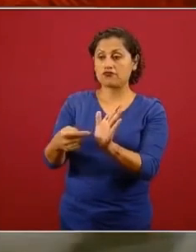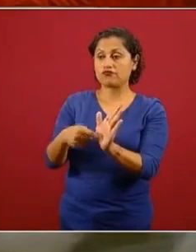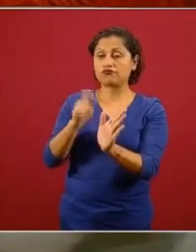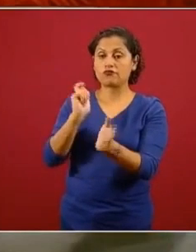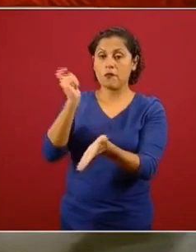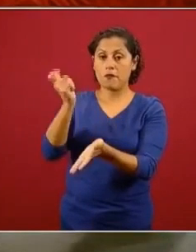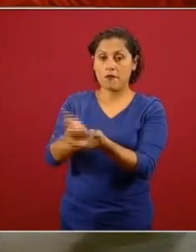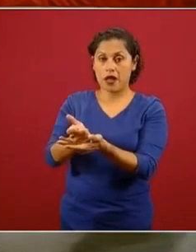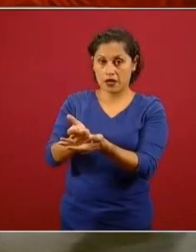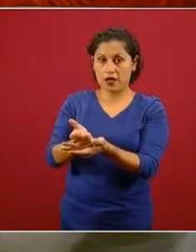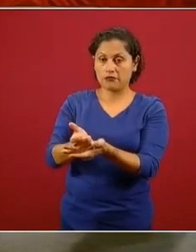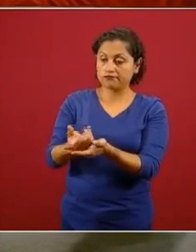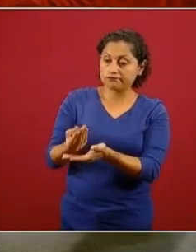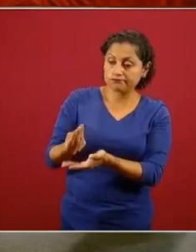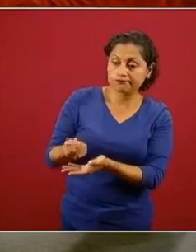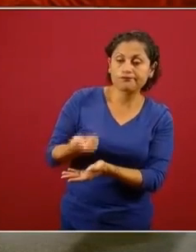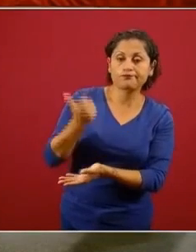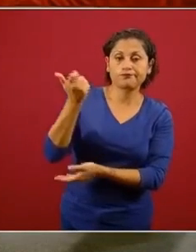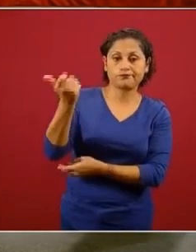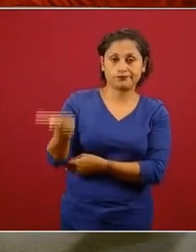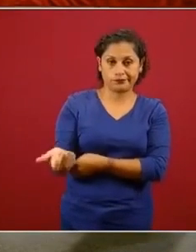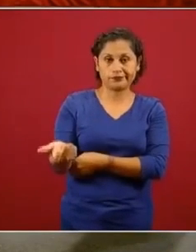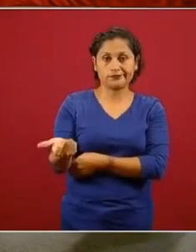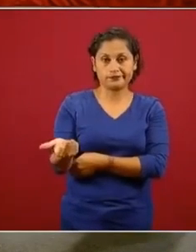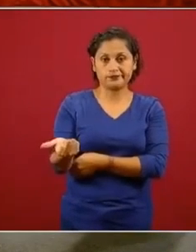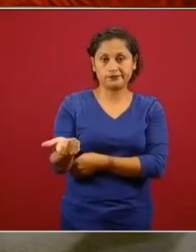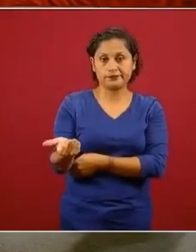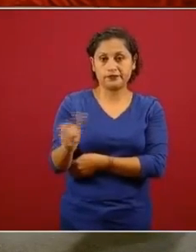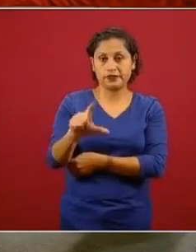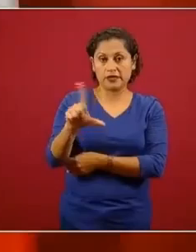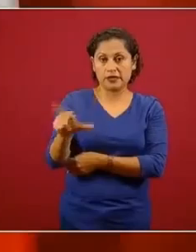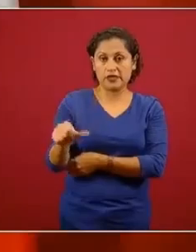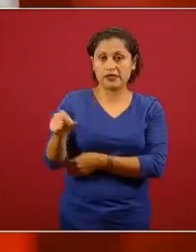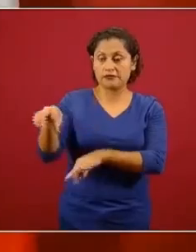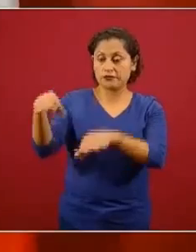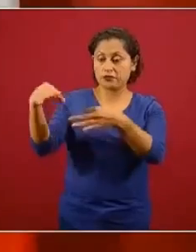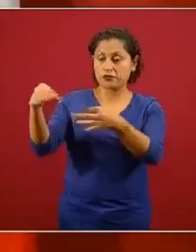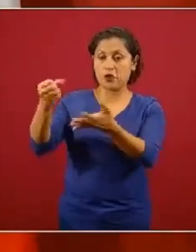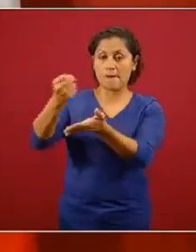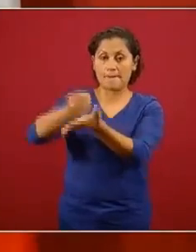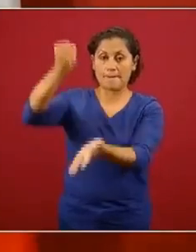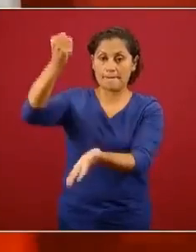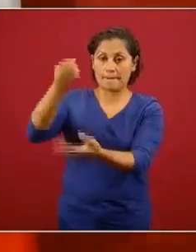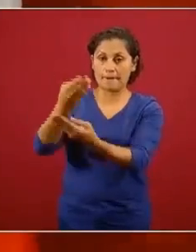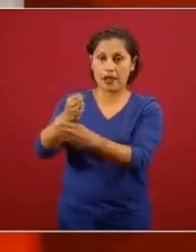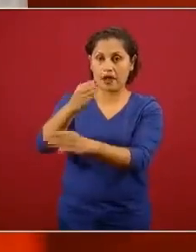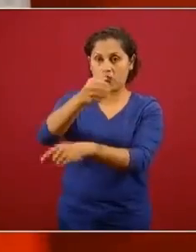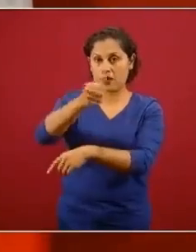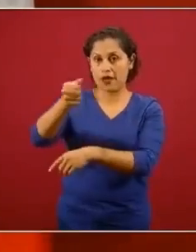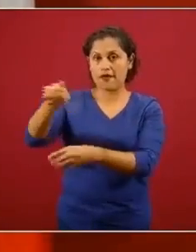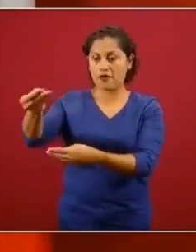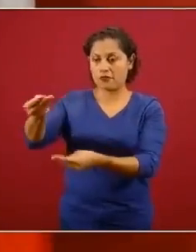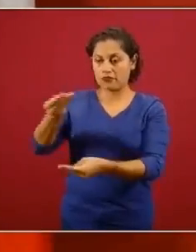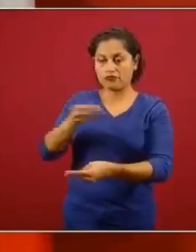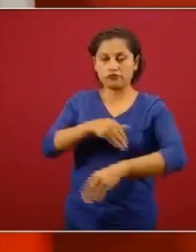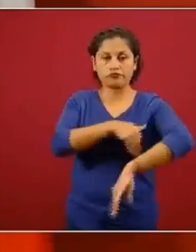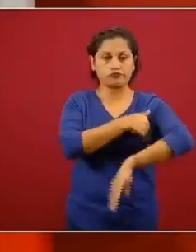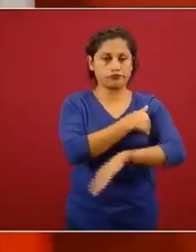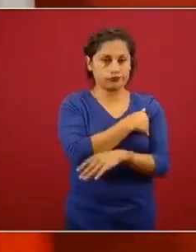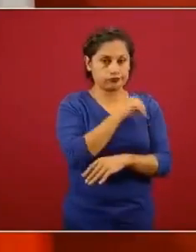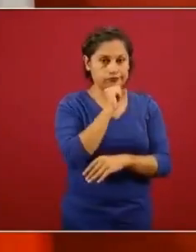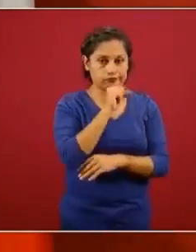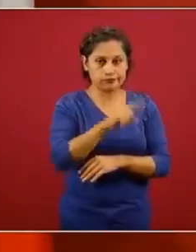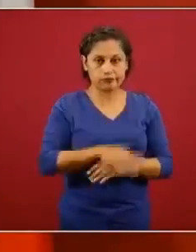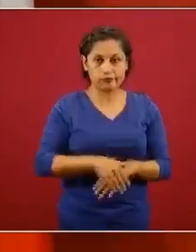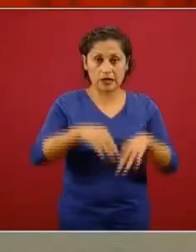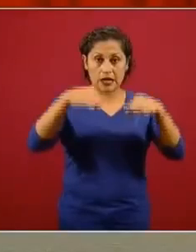nos reciba el pago y que nos dé como comprobante el recibo que cada banco otorga. Ese formato no es propiamente